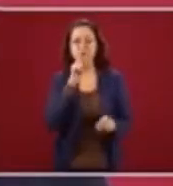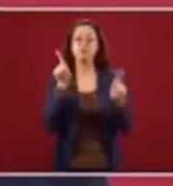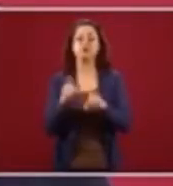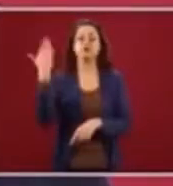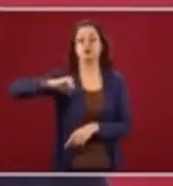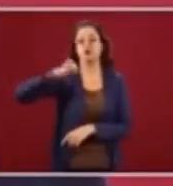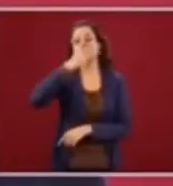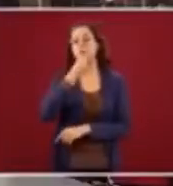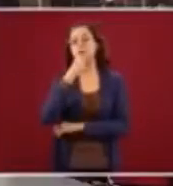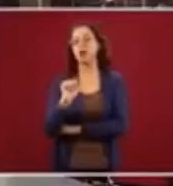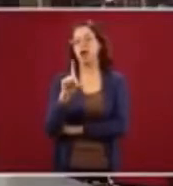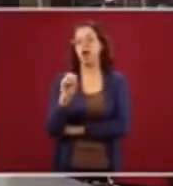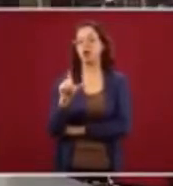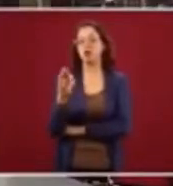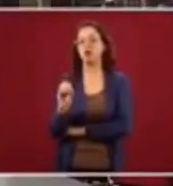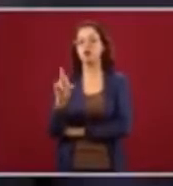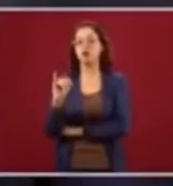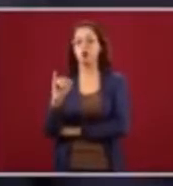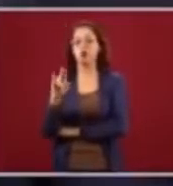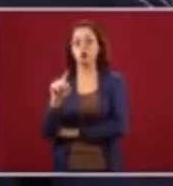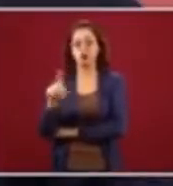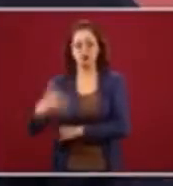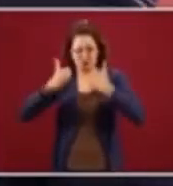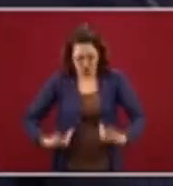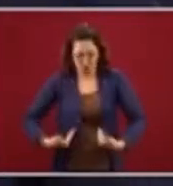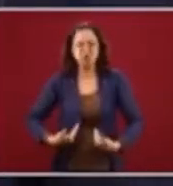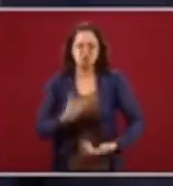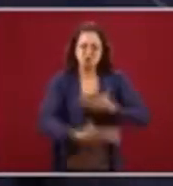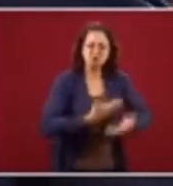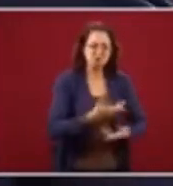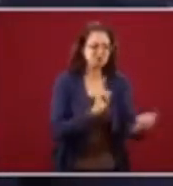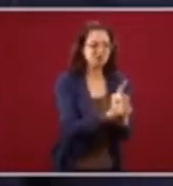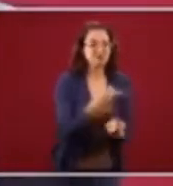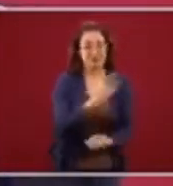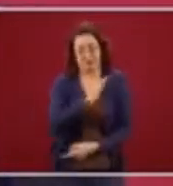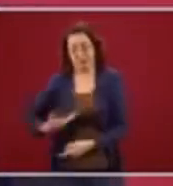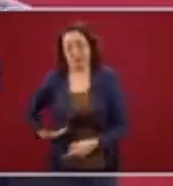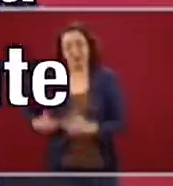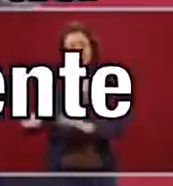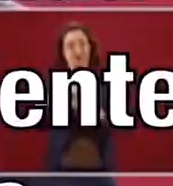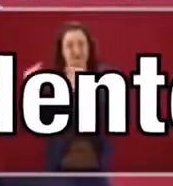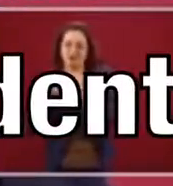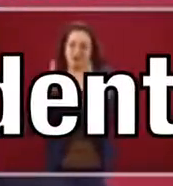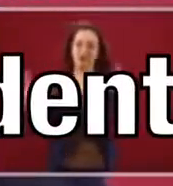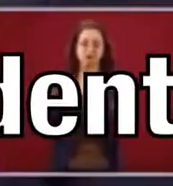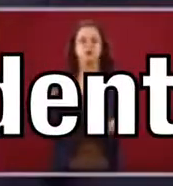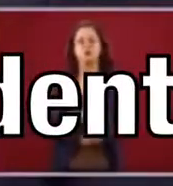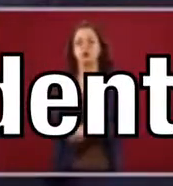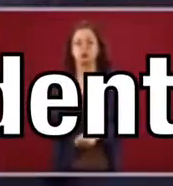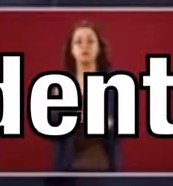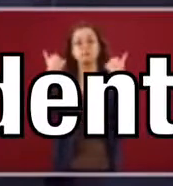Cortines. No soy yo, es la investidura. Entonces, si de repente se altera a alguien,